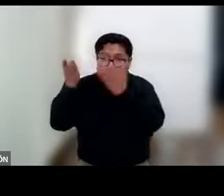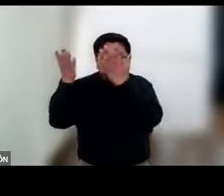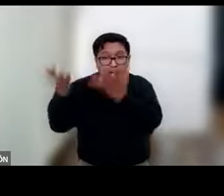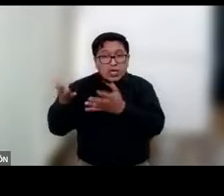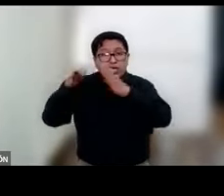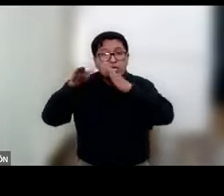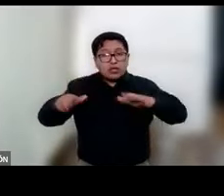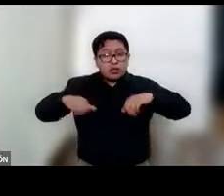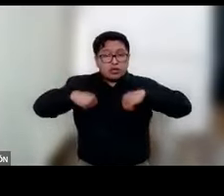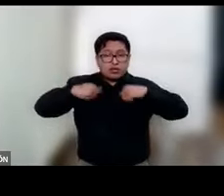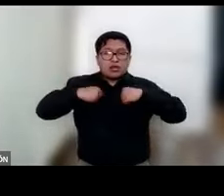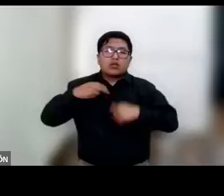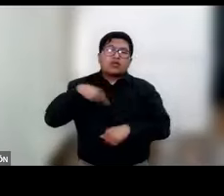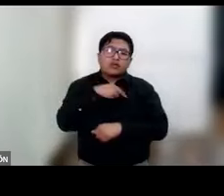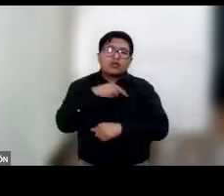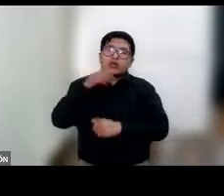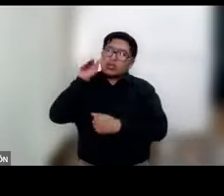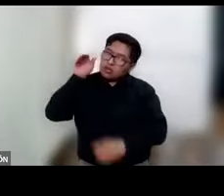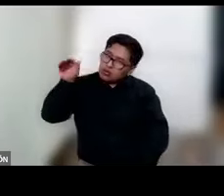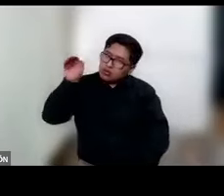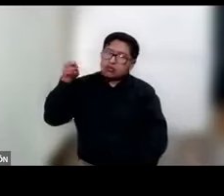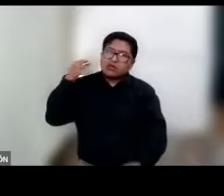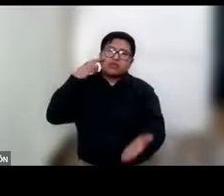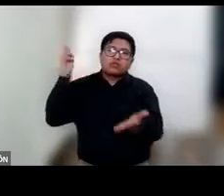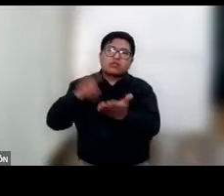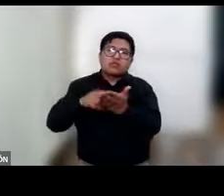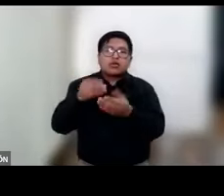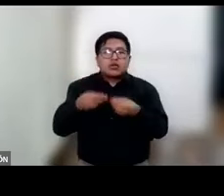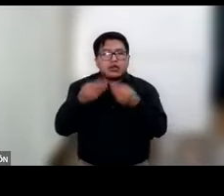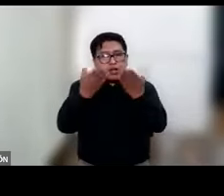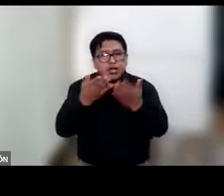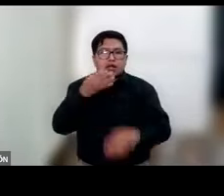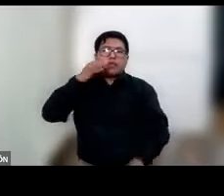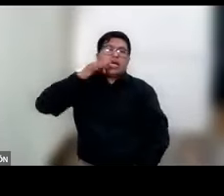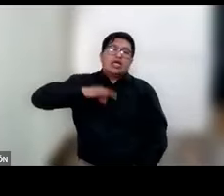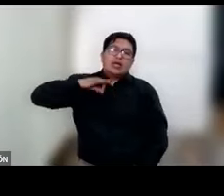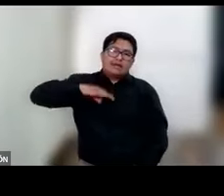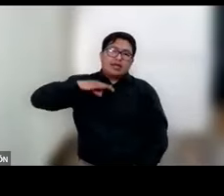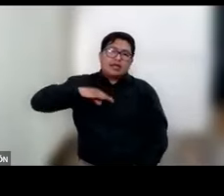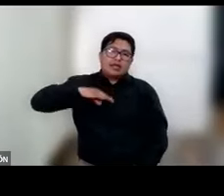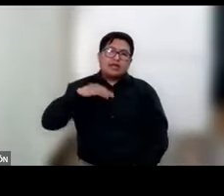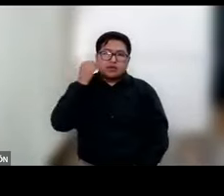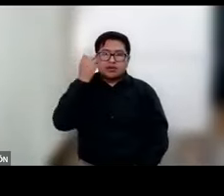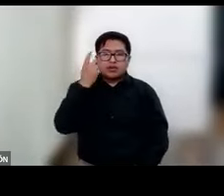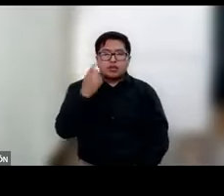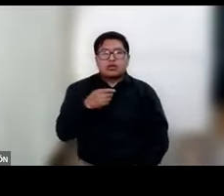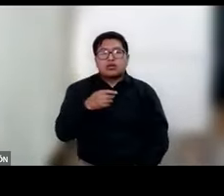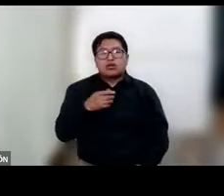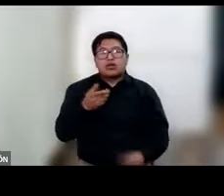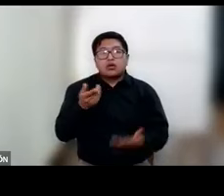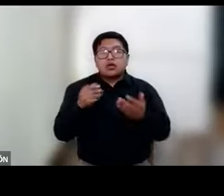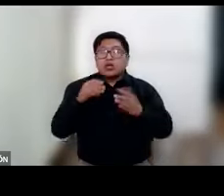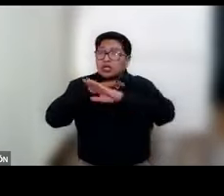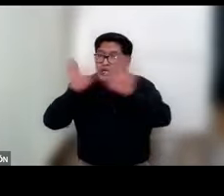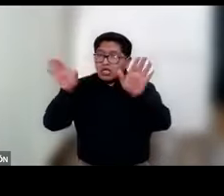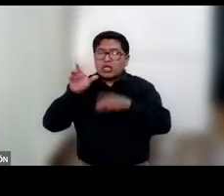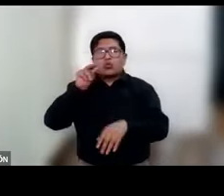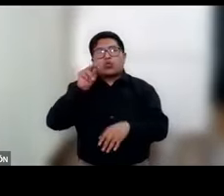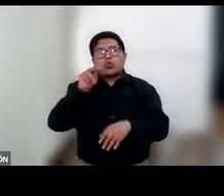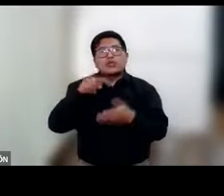beneficios sociales derechos laborales sin precisamente llamarlos como tal sino como resarcir un daño o